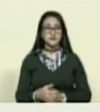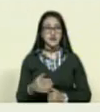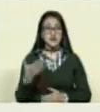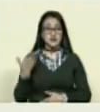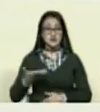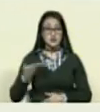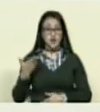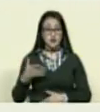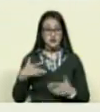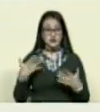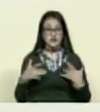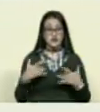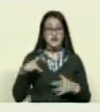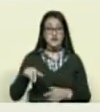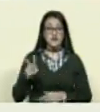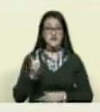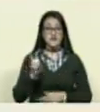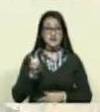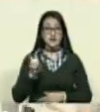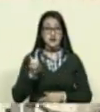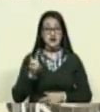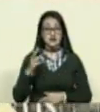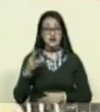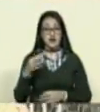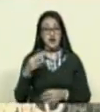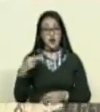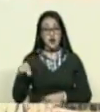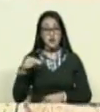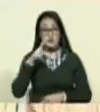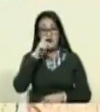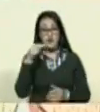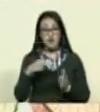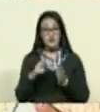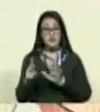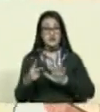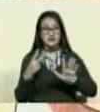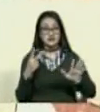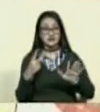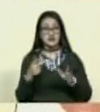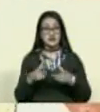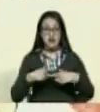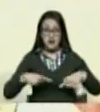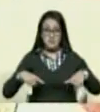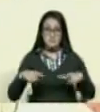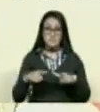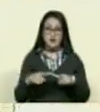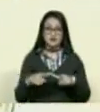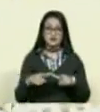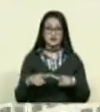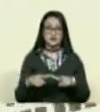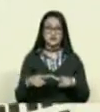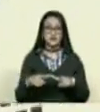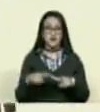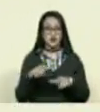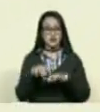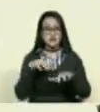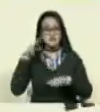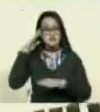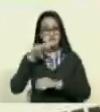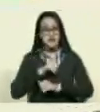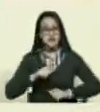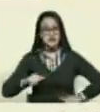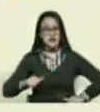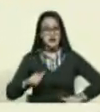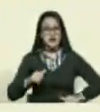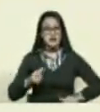que se realiza este viernes 3 de noviembre del año 2017 en los espacios, los nuevos espacios de la Academia Militar de